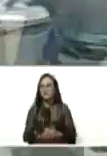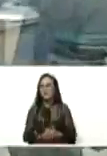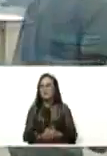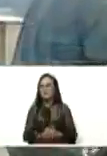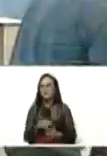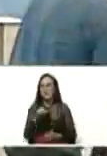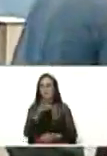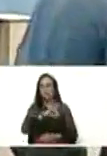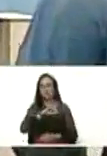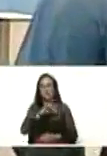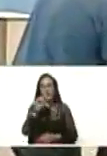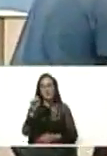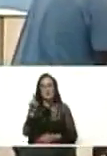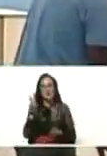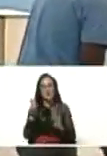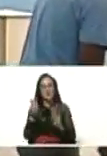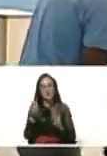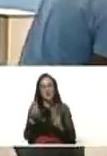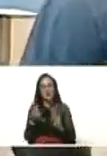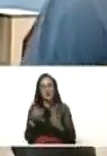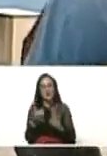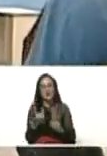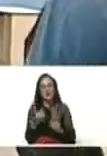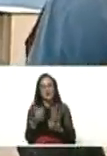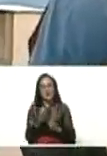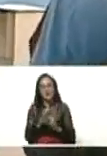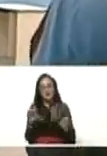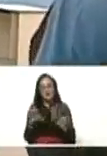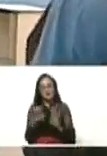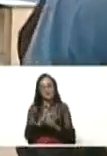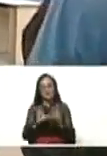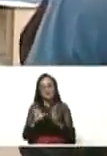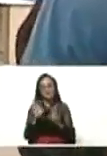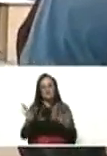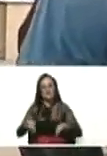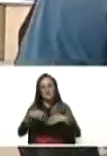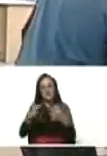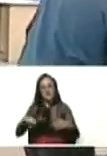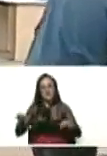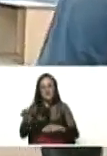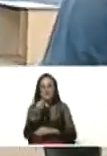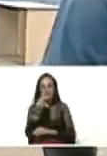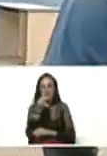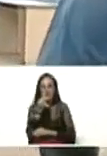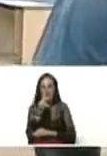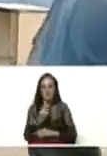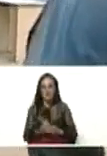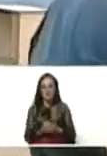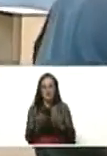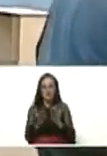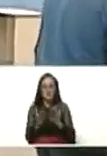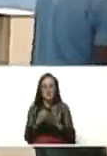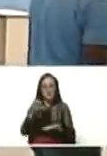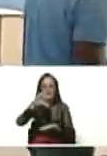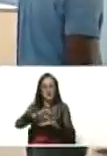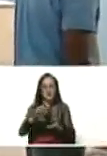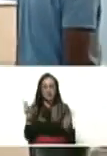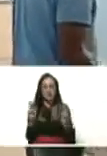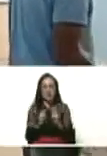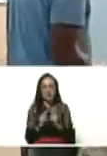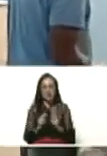es el socialismo en lo territorial. Educación, cultura, música, alimentación. Y la escuela, el centro del